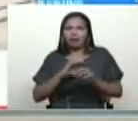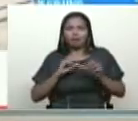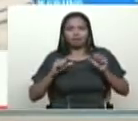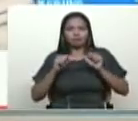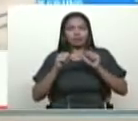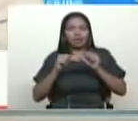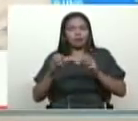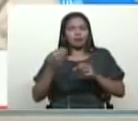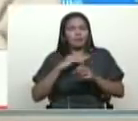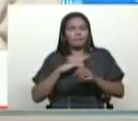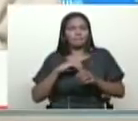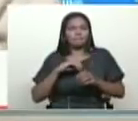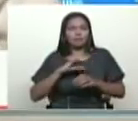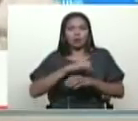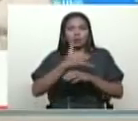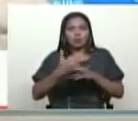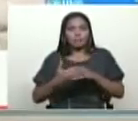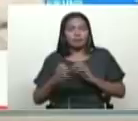del plan estratégico